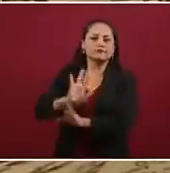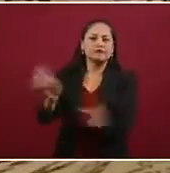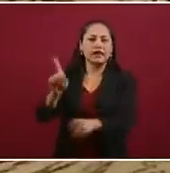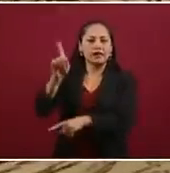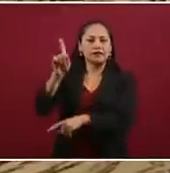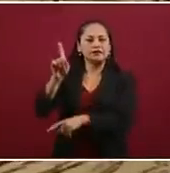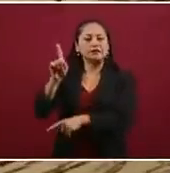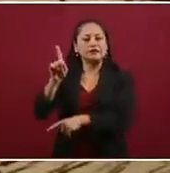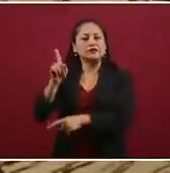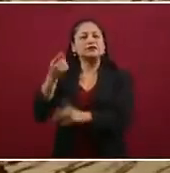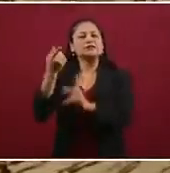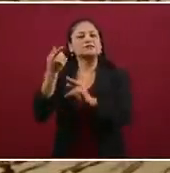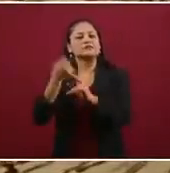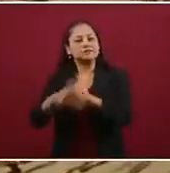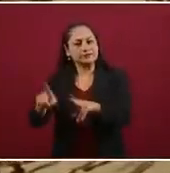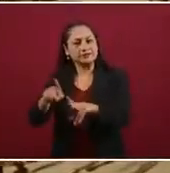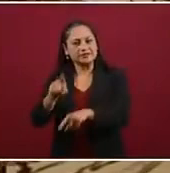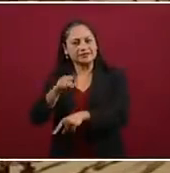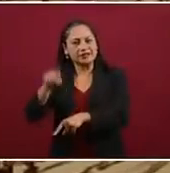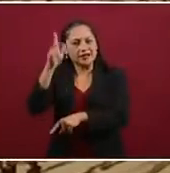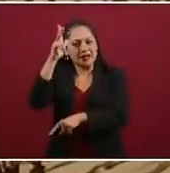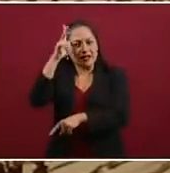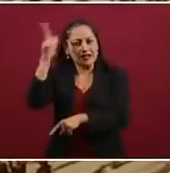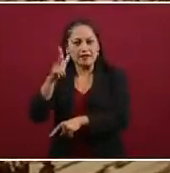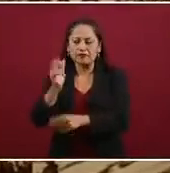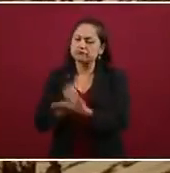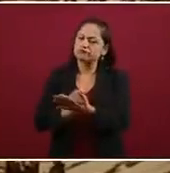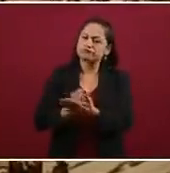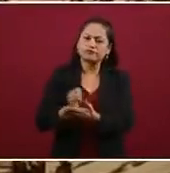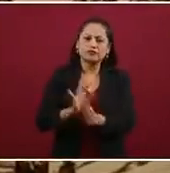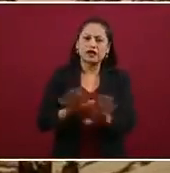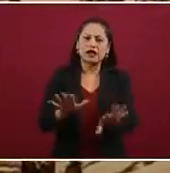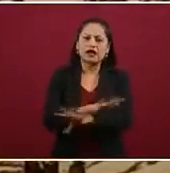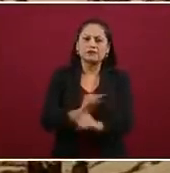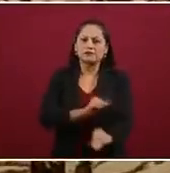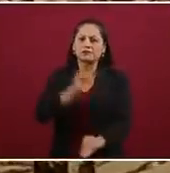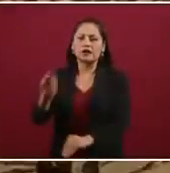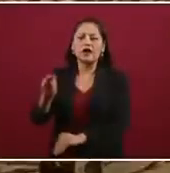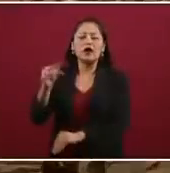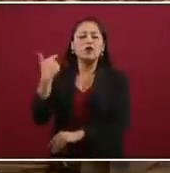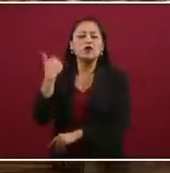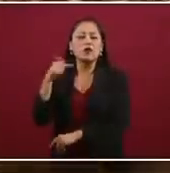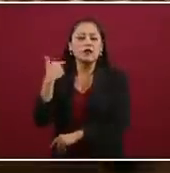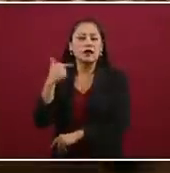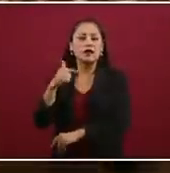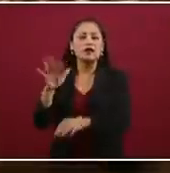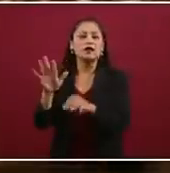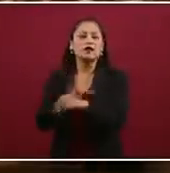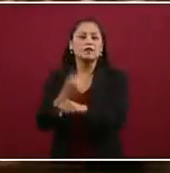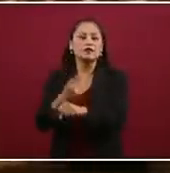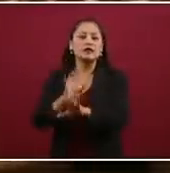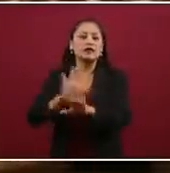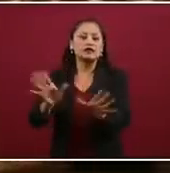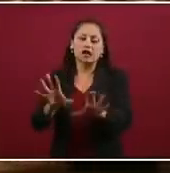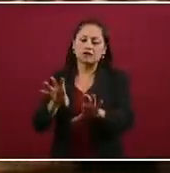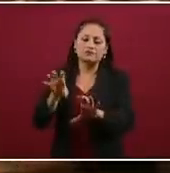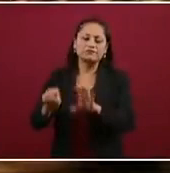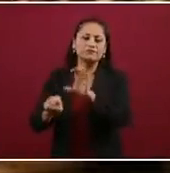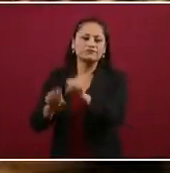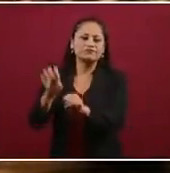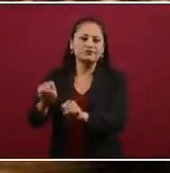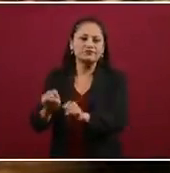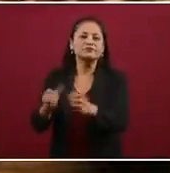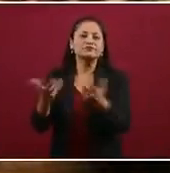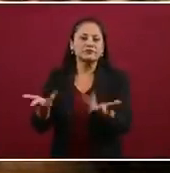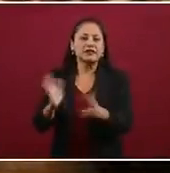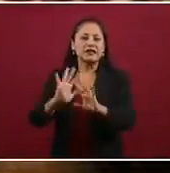Y es en derrota, ya derrotado, que Hidalgo decide ir a Guadalajara, que ya está en manos de los insurgentes, a refugiar en Guadalajara, que ya ha